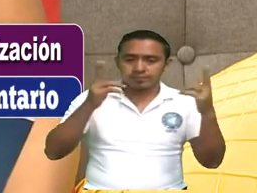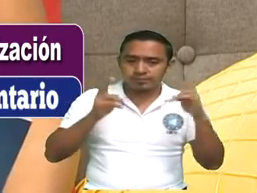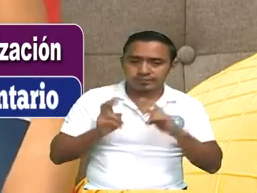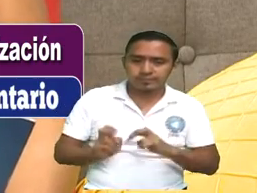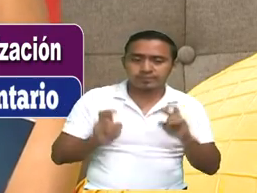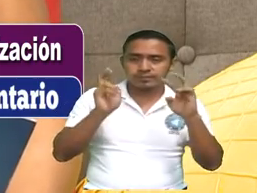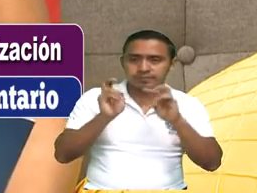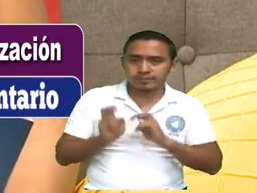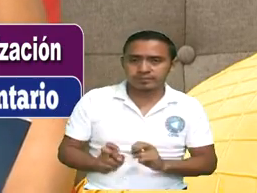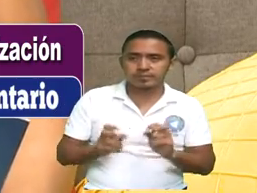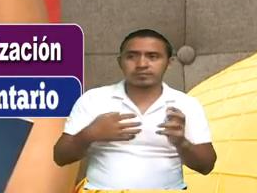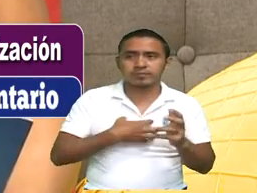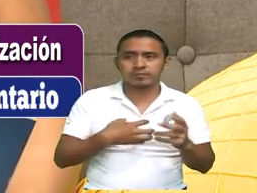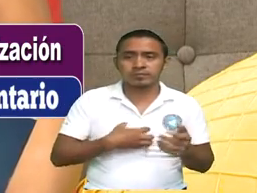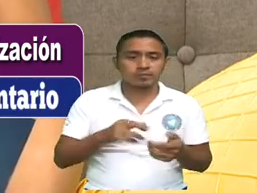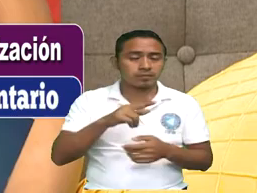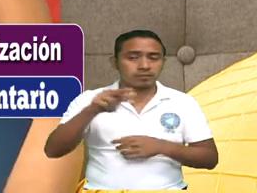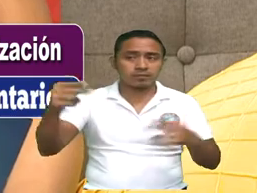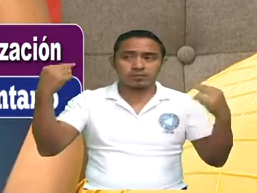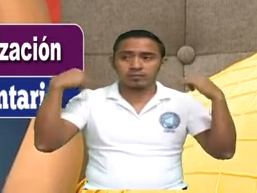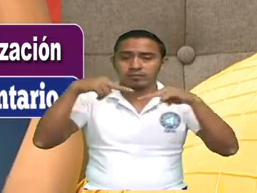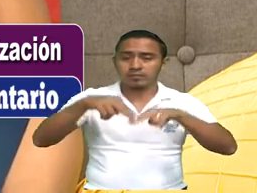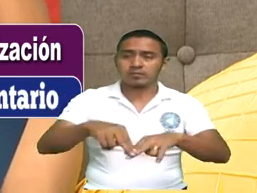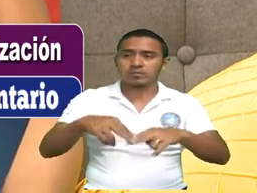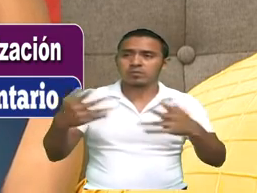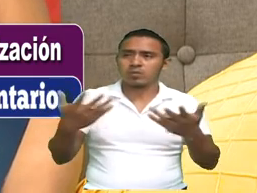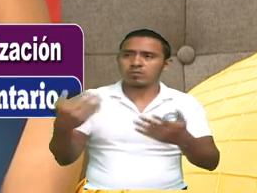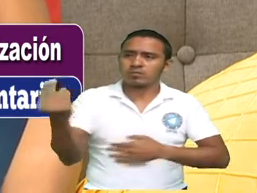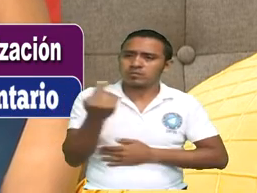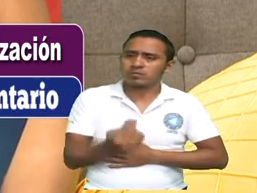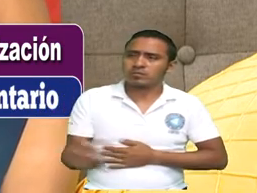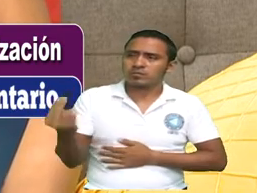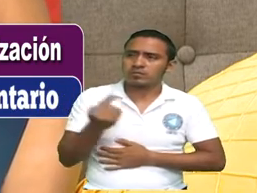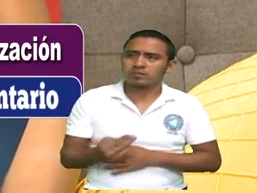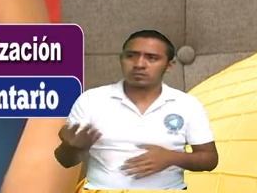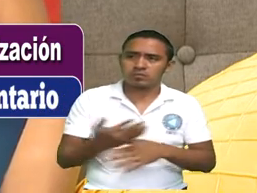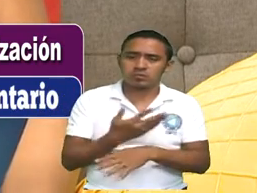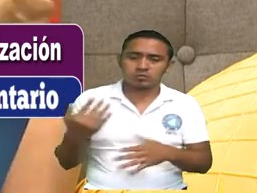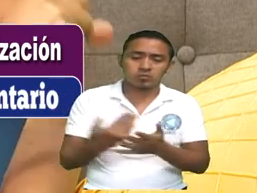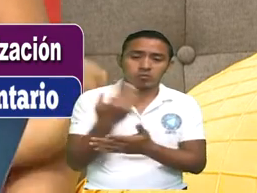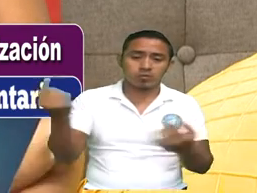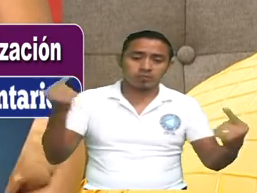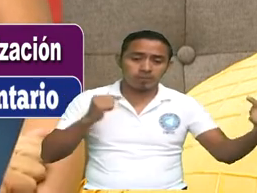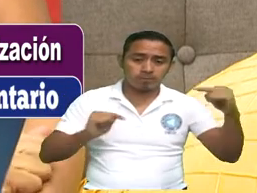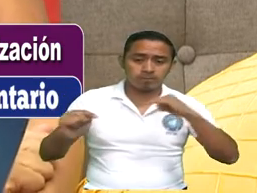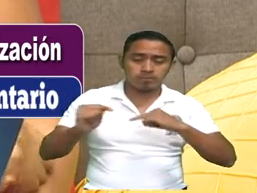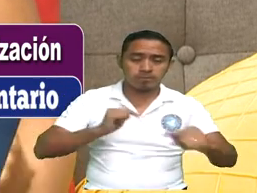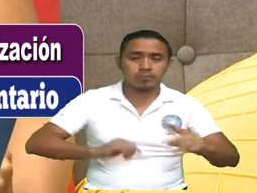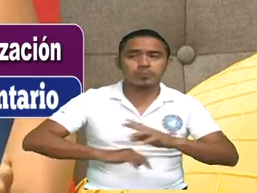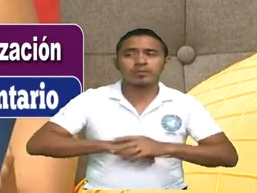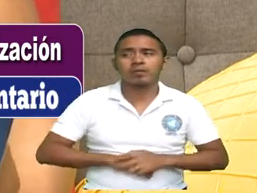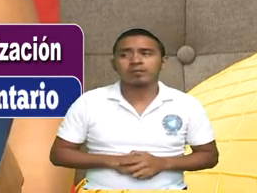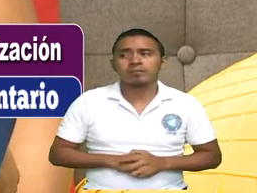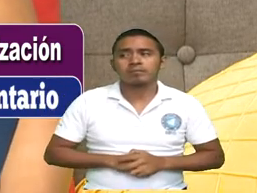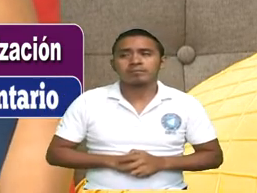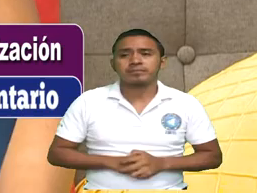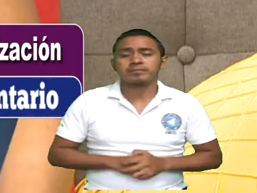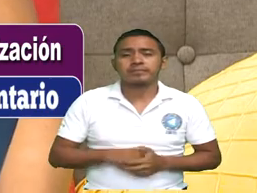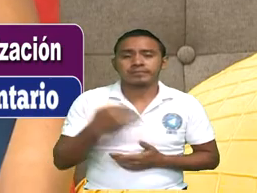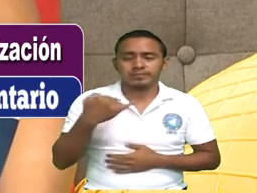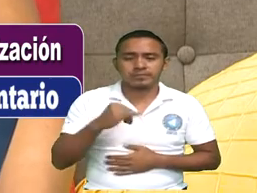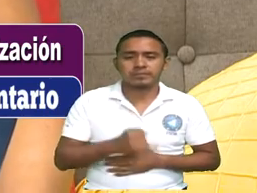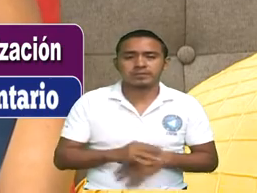evaluación de los mismos maestros sobre la aplicación de las nuevas estrategias, ¿no? Sí, se dan